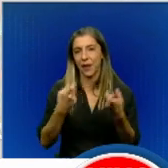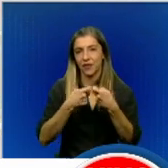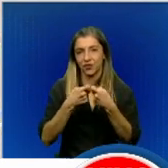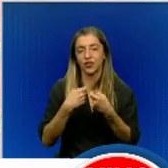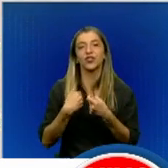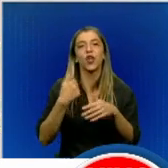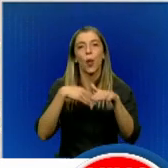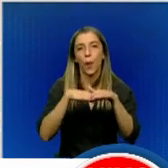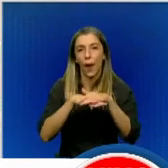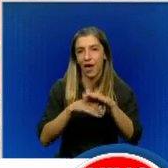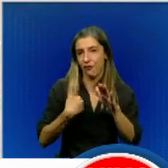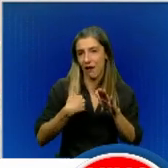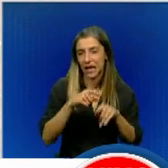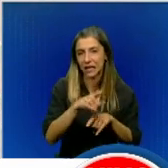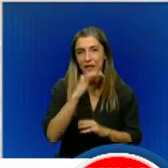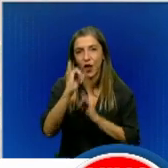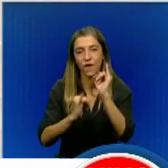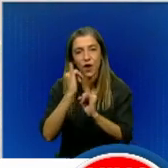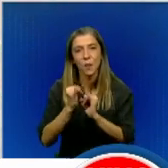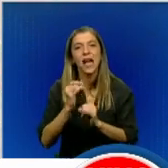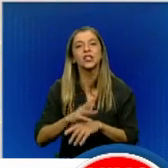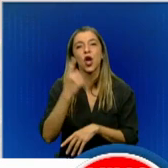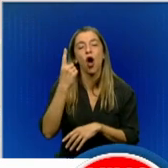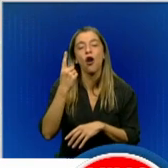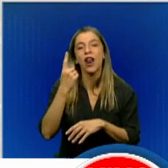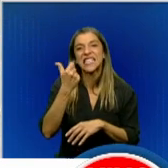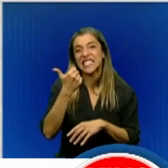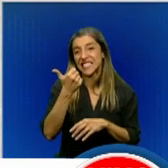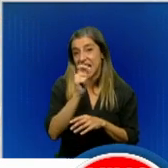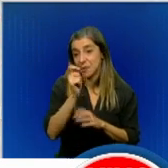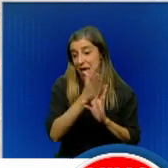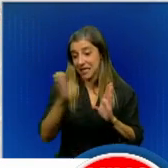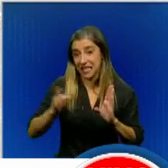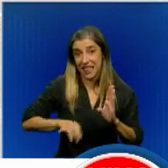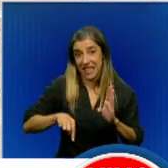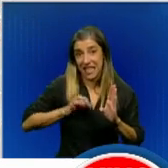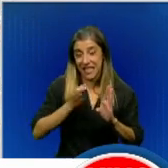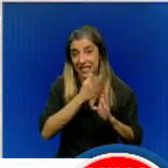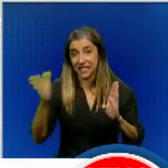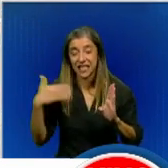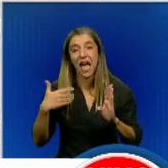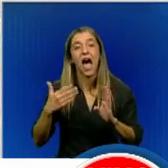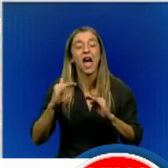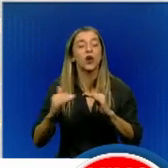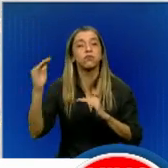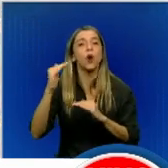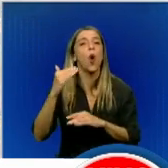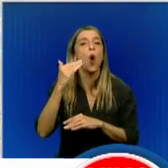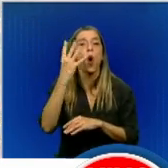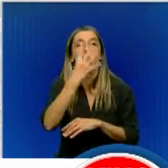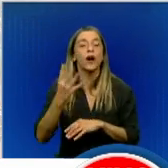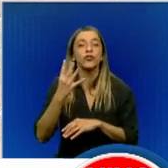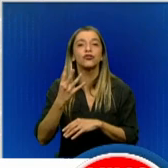pymes en el primer semestre de este año superar los 410 mil millones 411